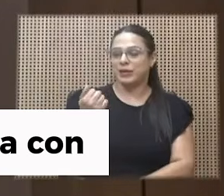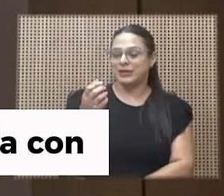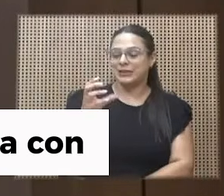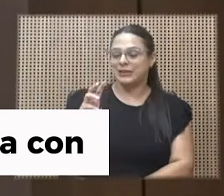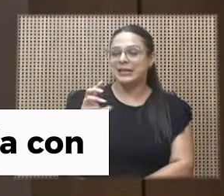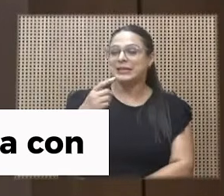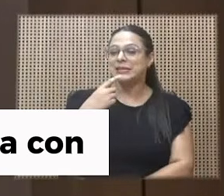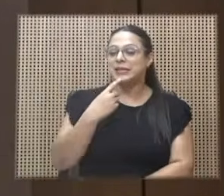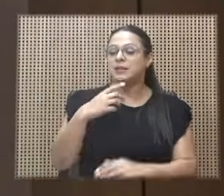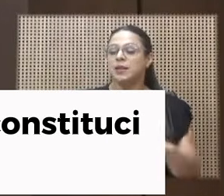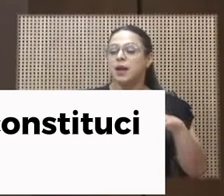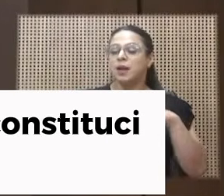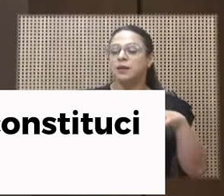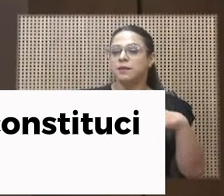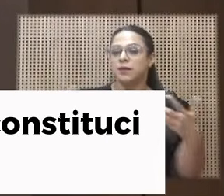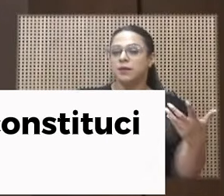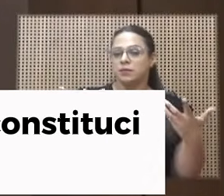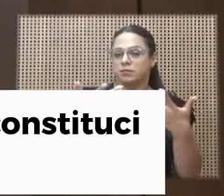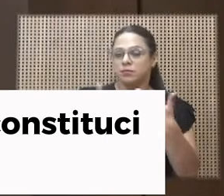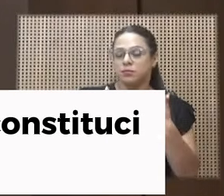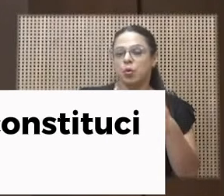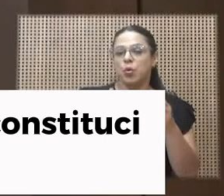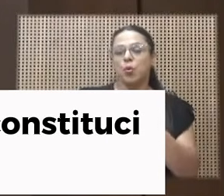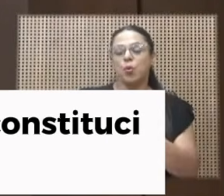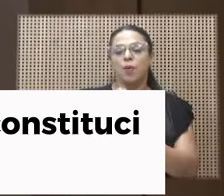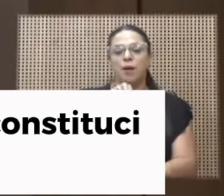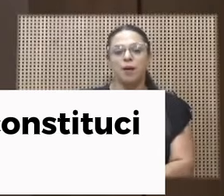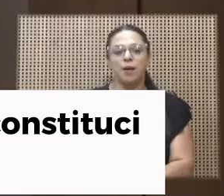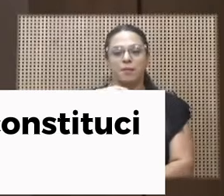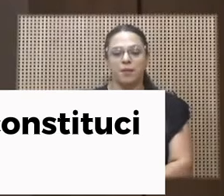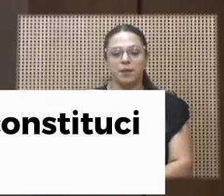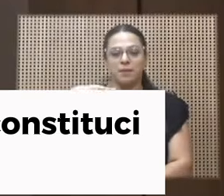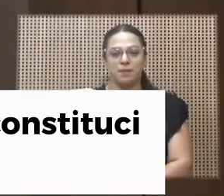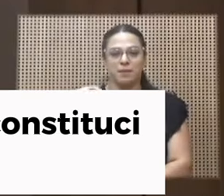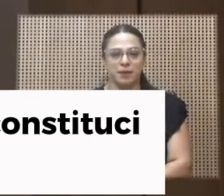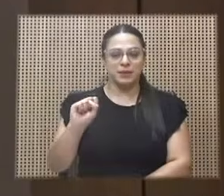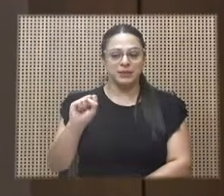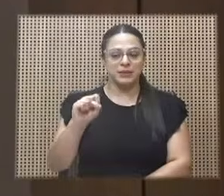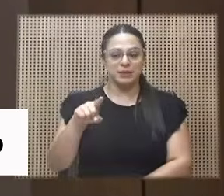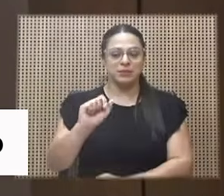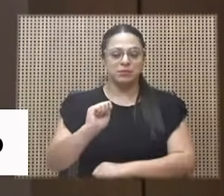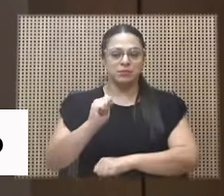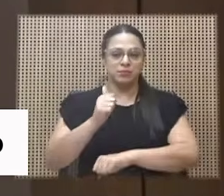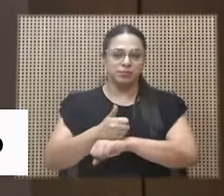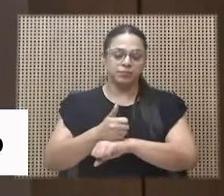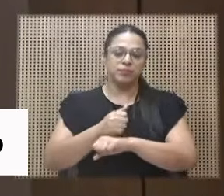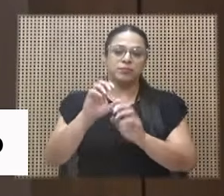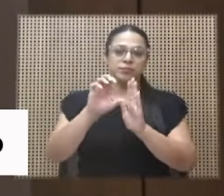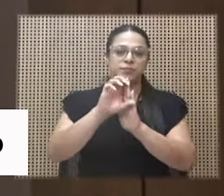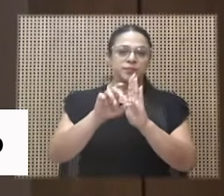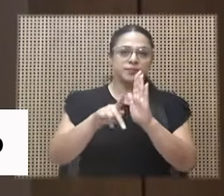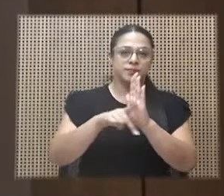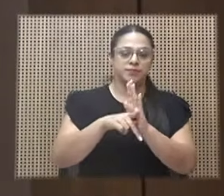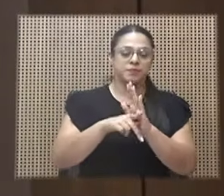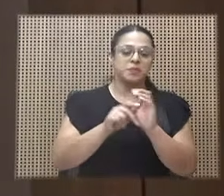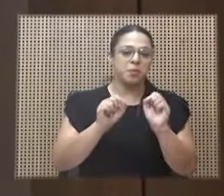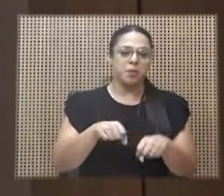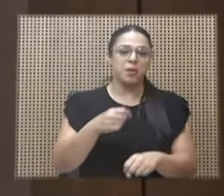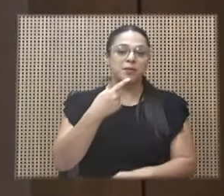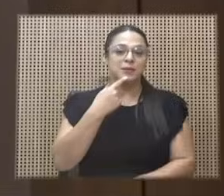contractual vinculada con APPs estará sujeta a lo que disponga la Constitución. Uno podría decir, era